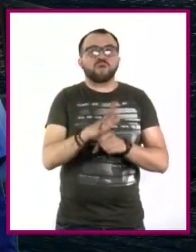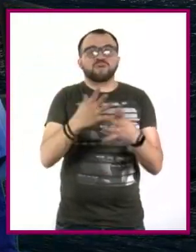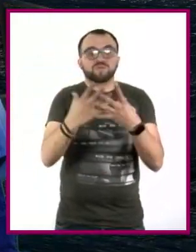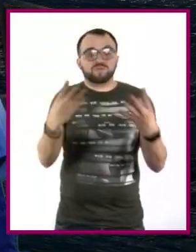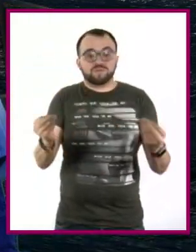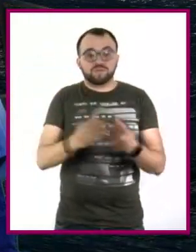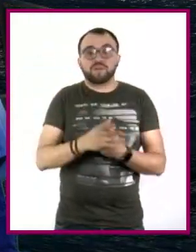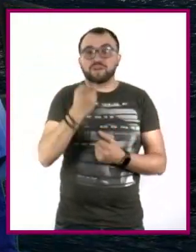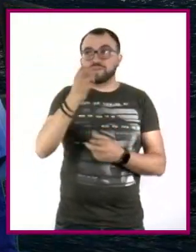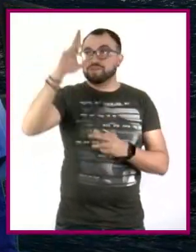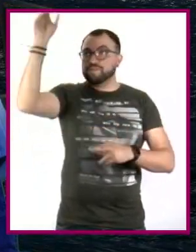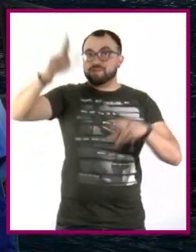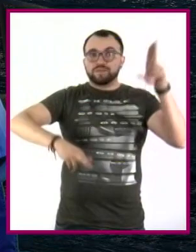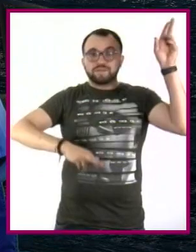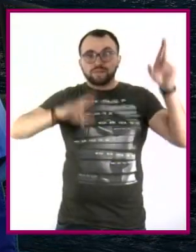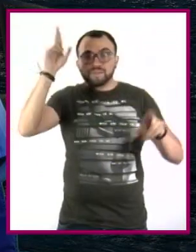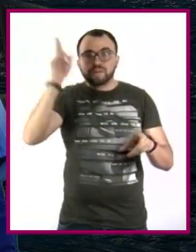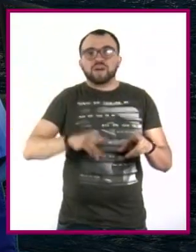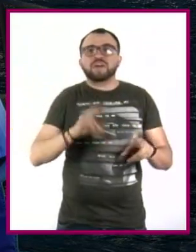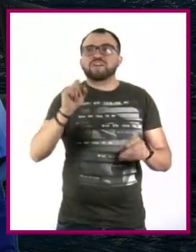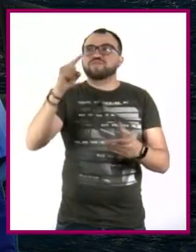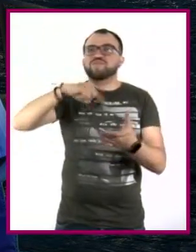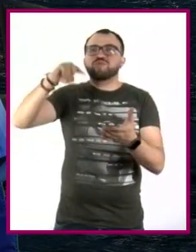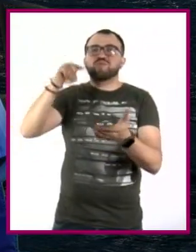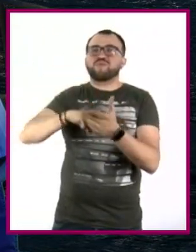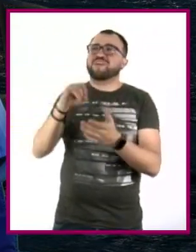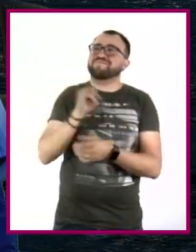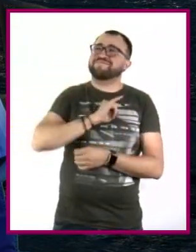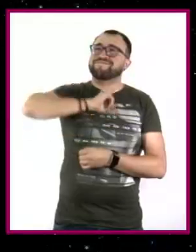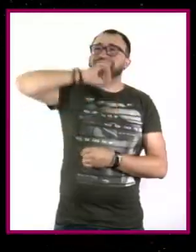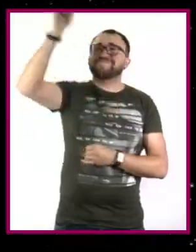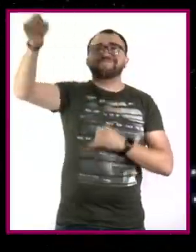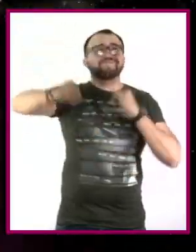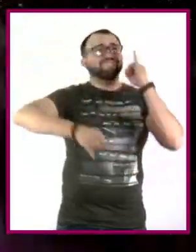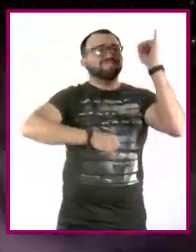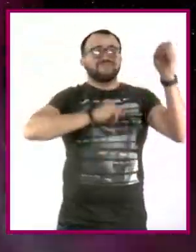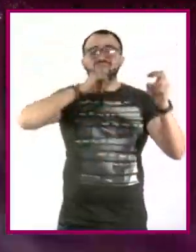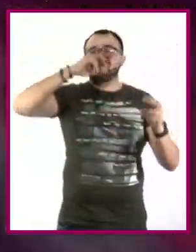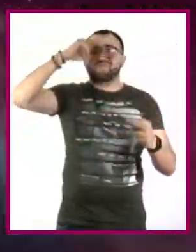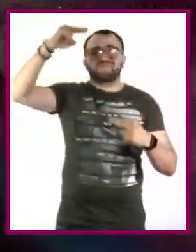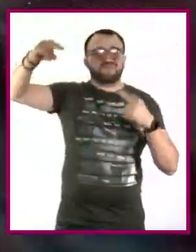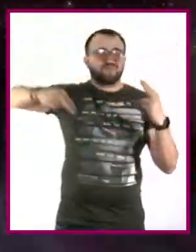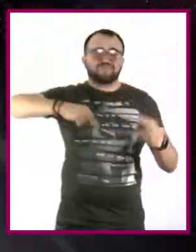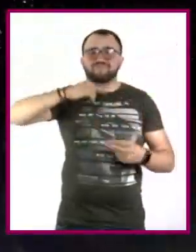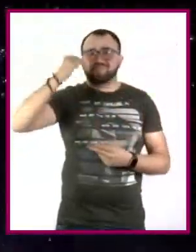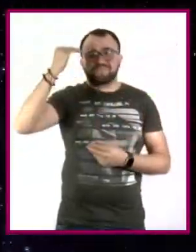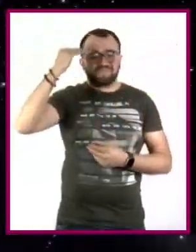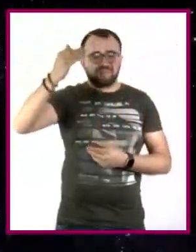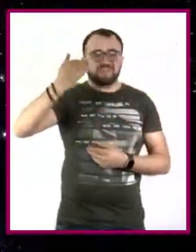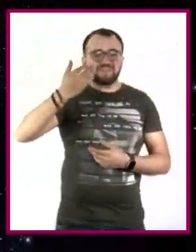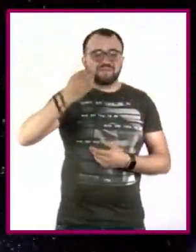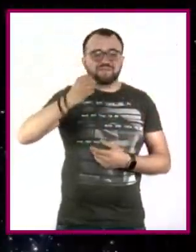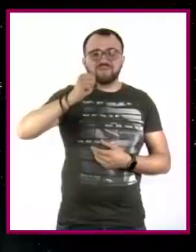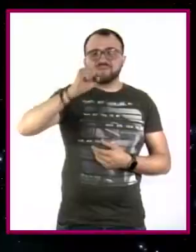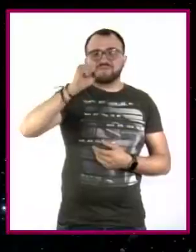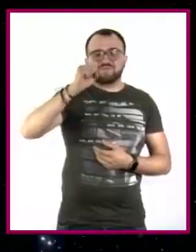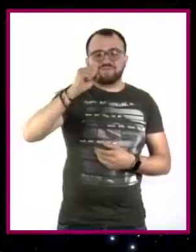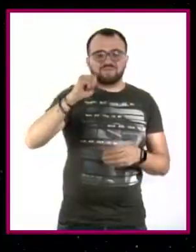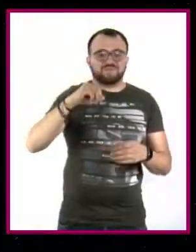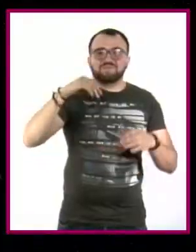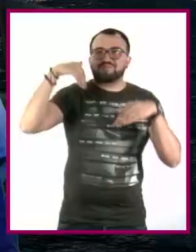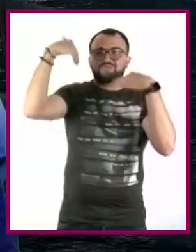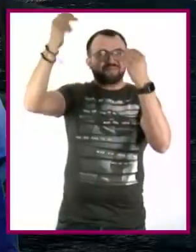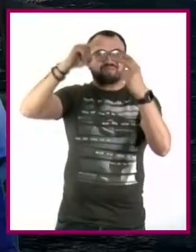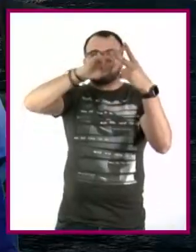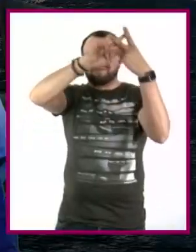que esos rayos cósmicos provienen de lugares muy lejanos en el universo. Por ejemplo, de supernovas y otros fenómenos